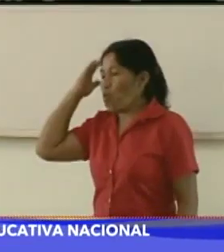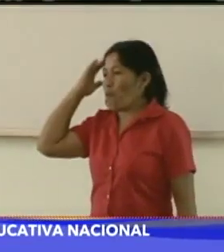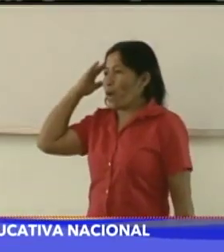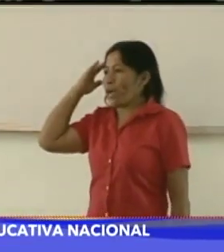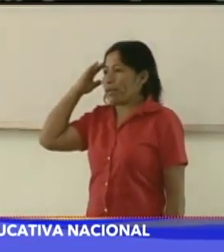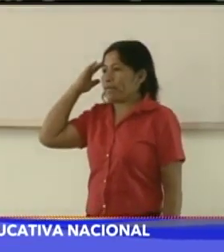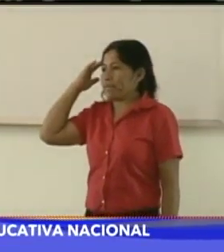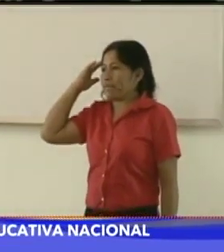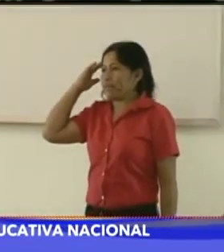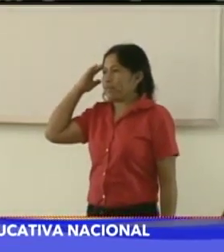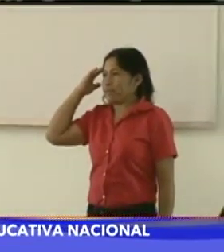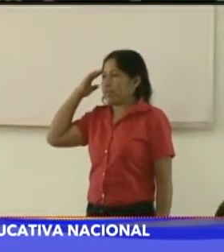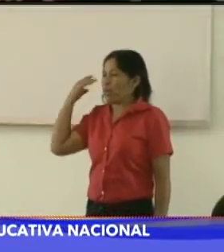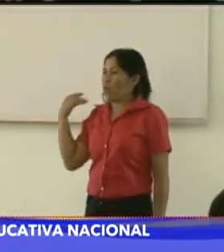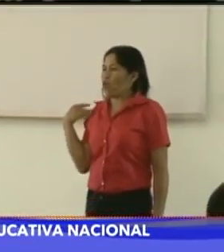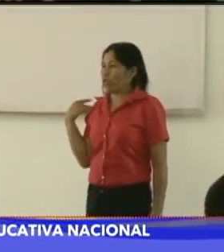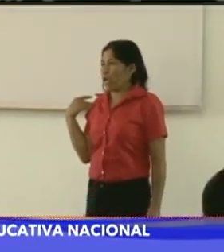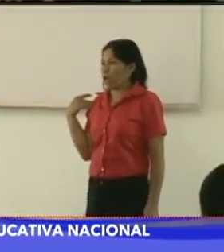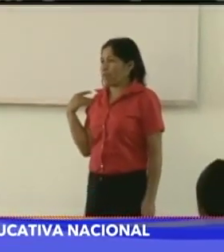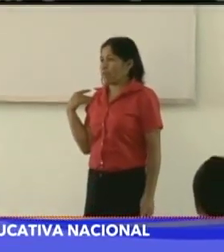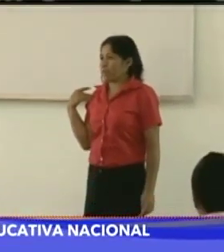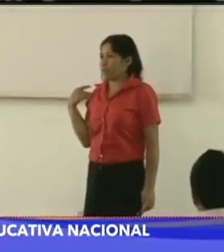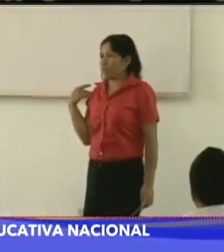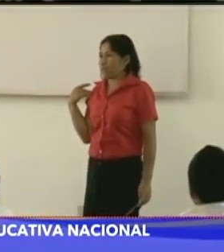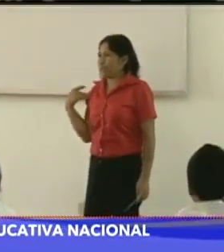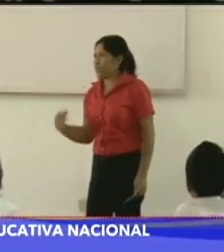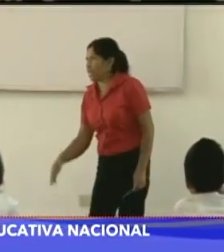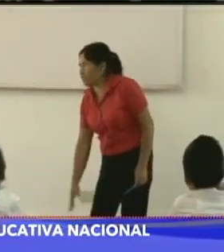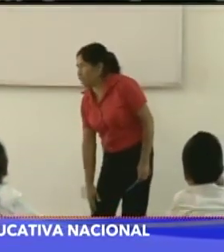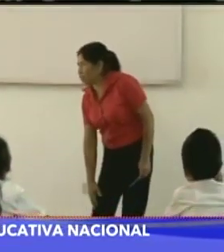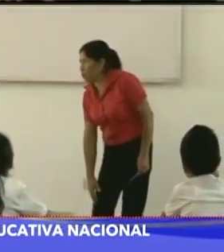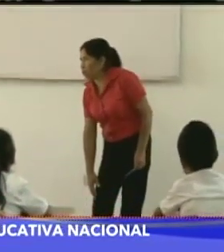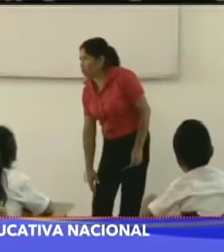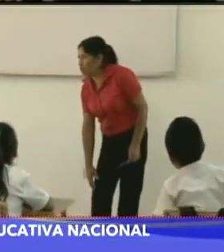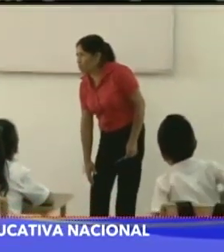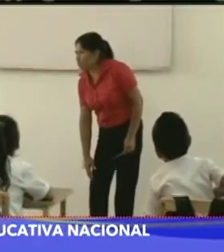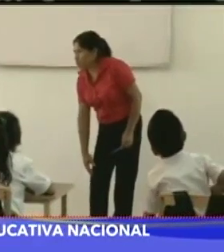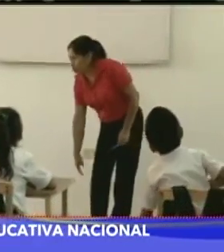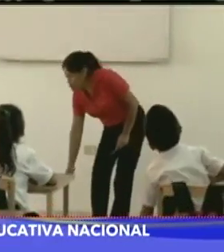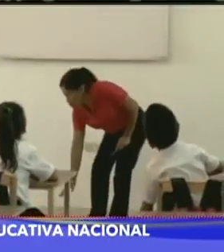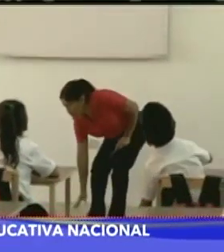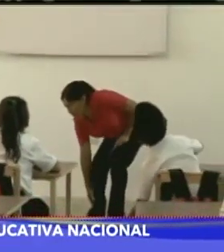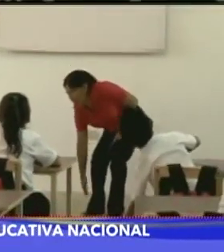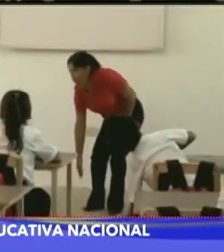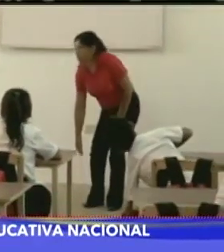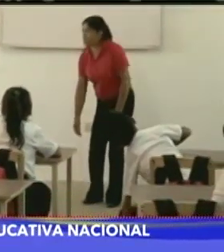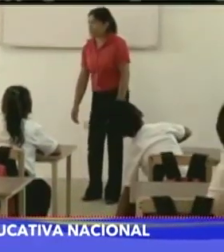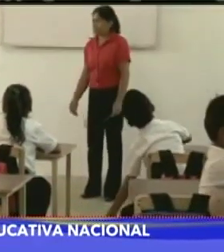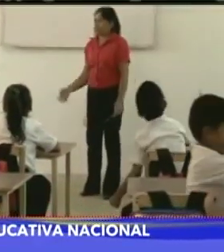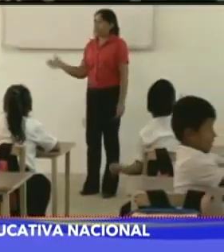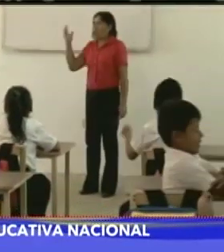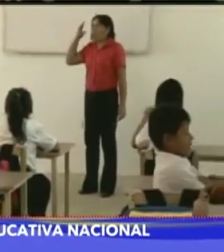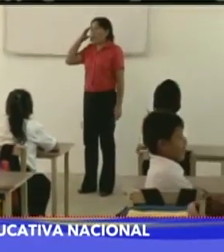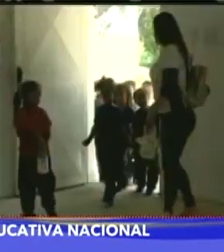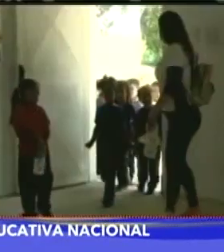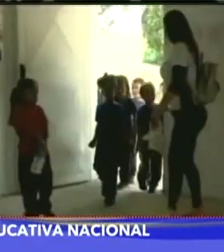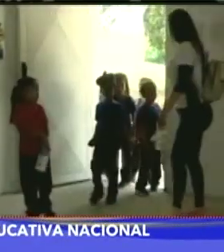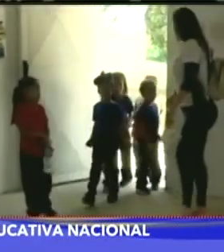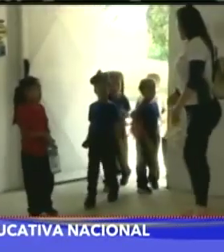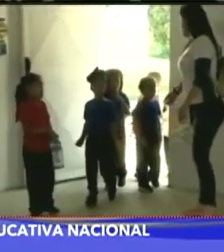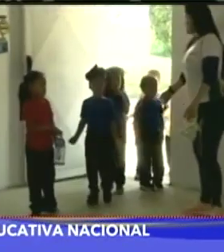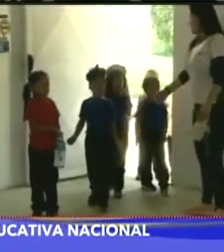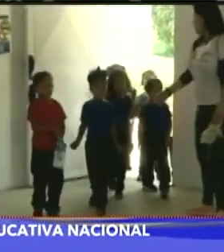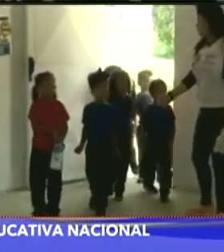canaimitas, y precisamente este inicio de clases debe encontrarnos con la disposición de